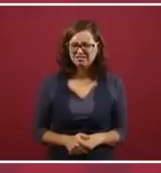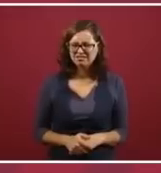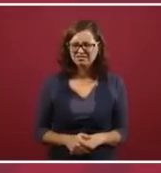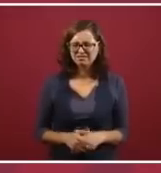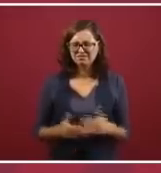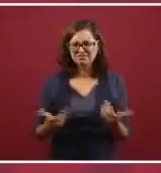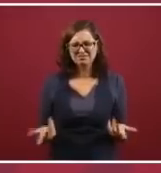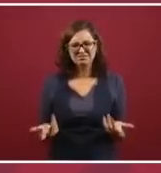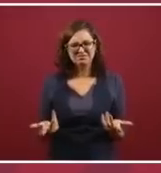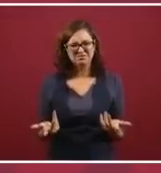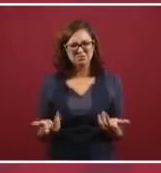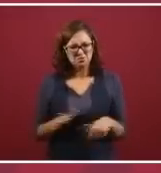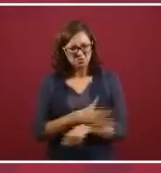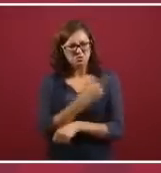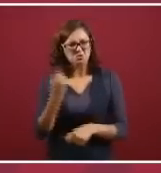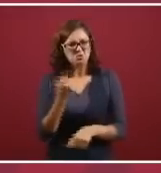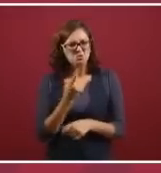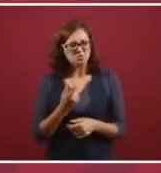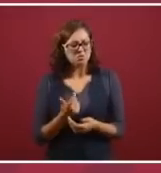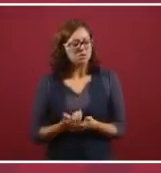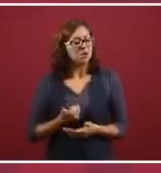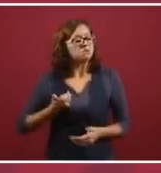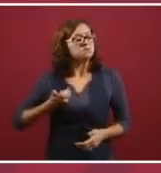¿Por qué ese regateo?